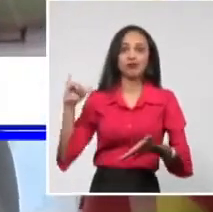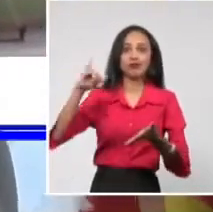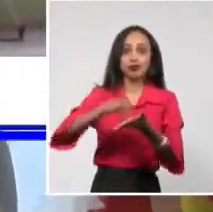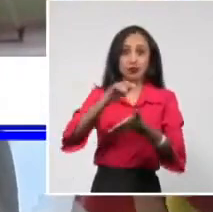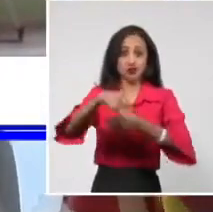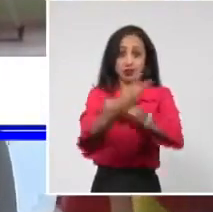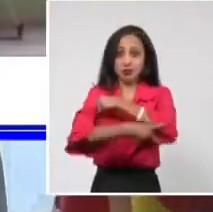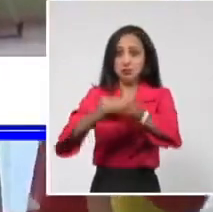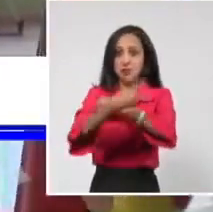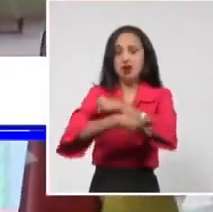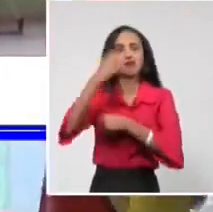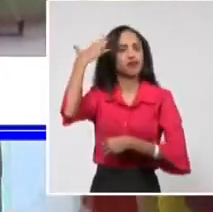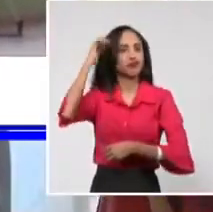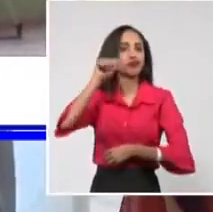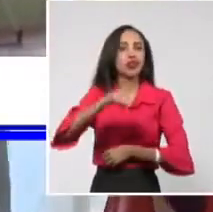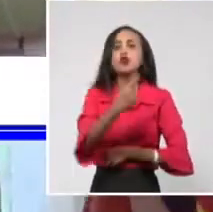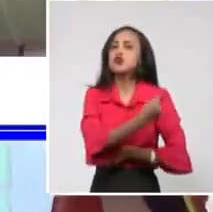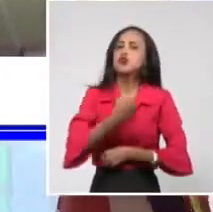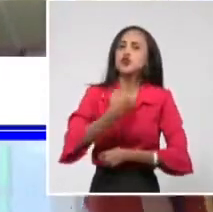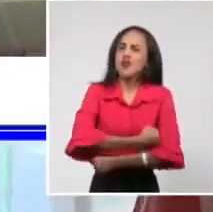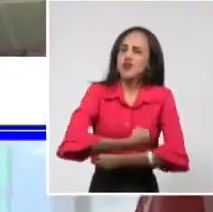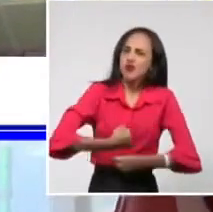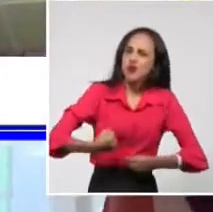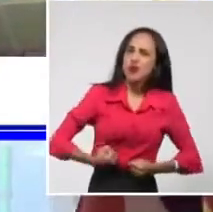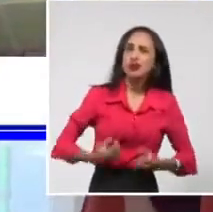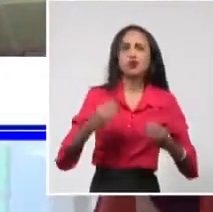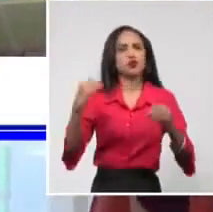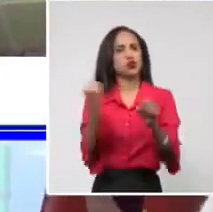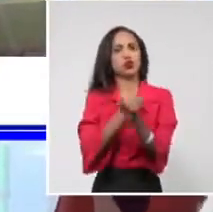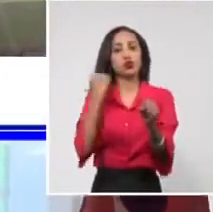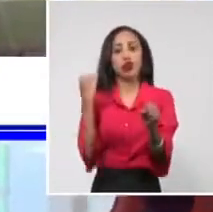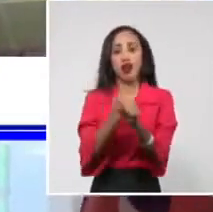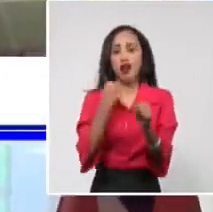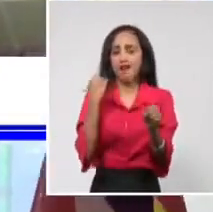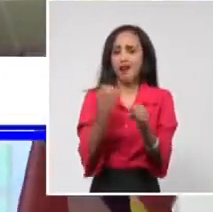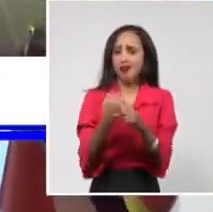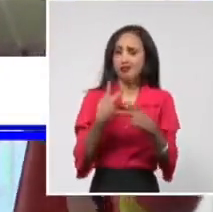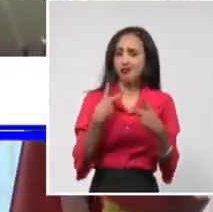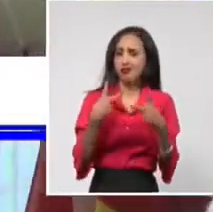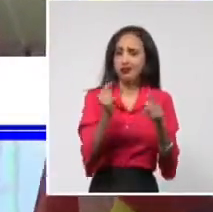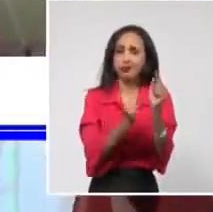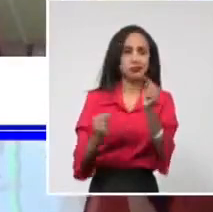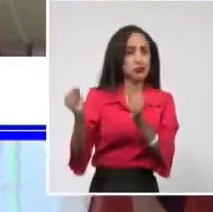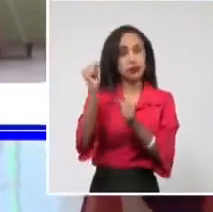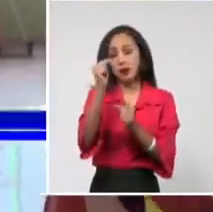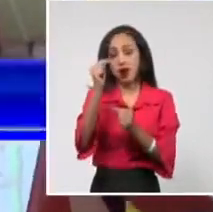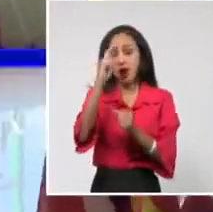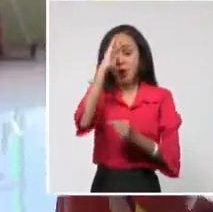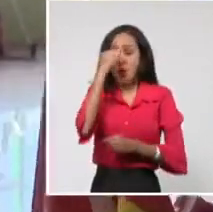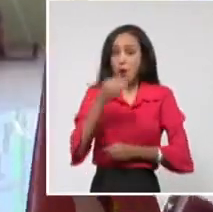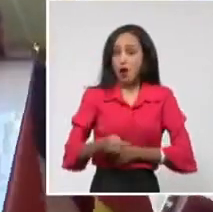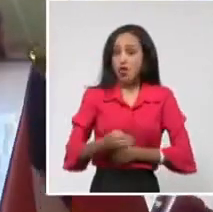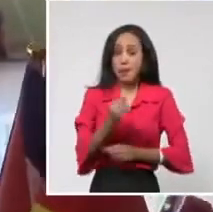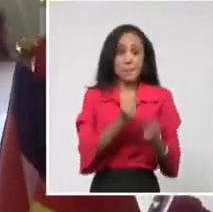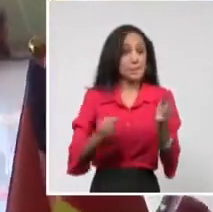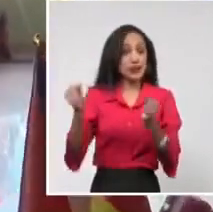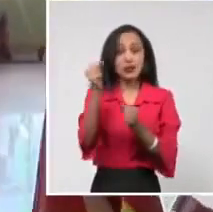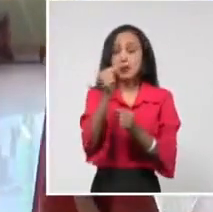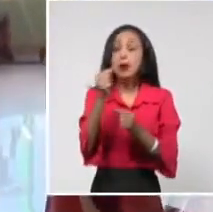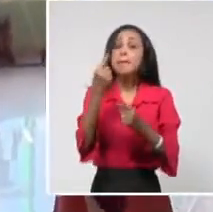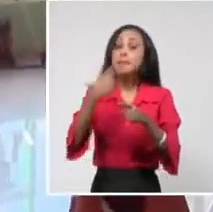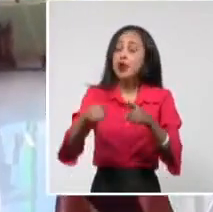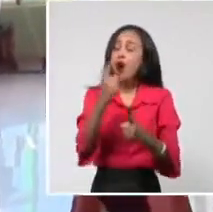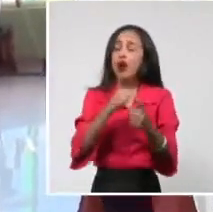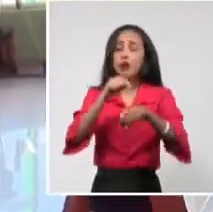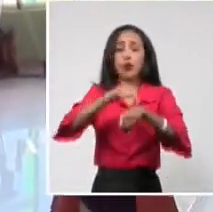un gran esfuerzo, mucho trabajo, con mucho profesionalismo, mucha humanidad, pero habían momentos